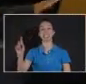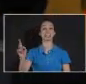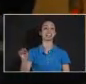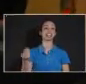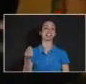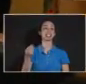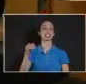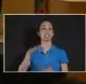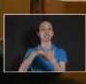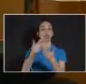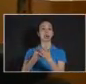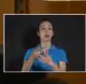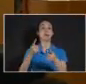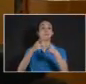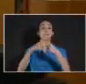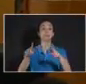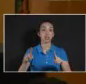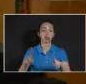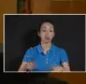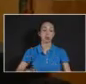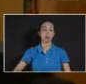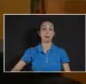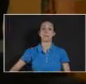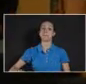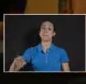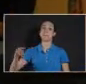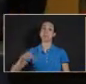Pero ¡ay de aquel que hizo tropezar!